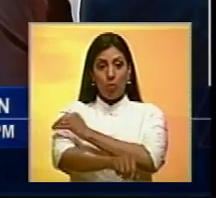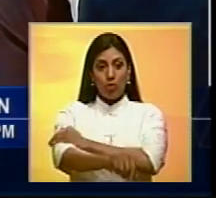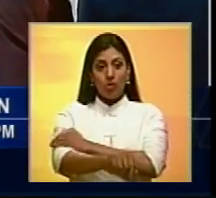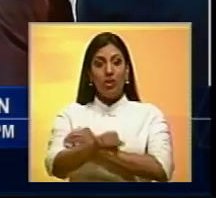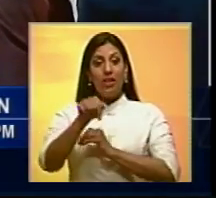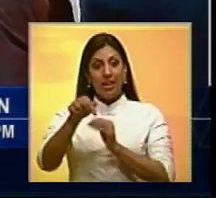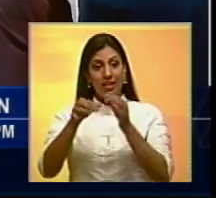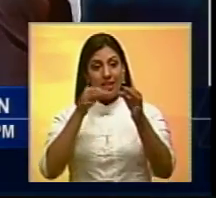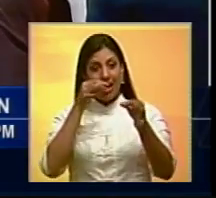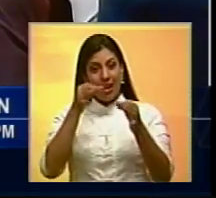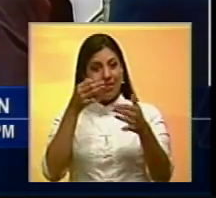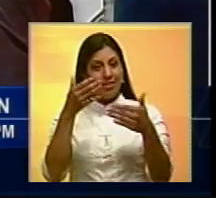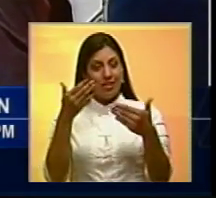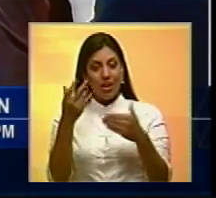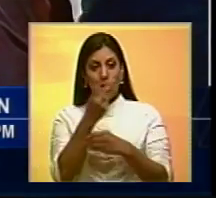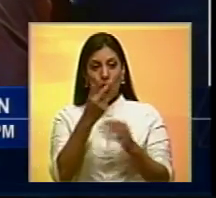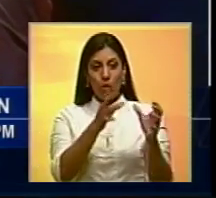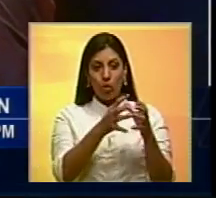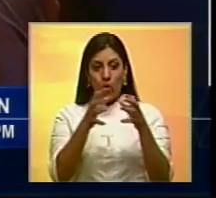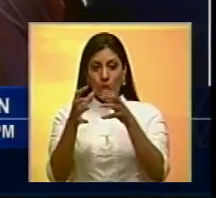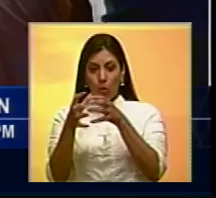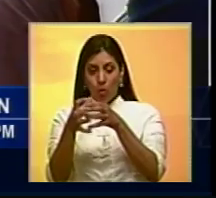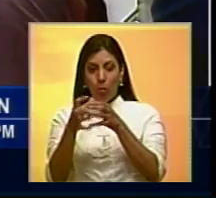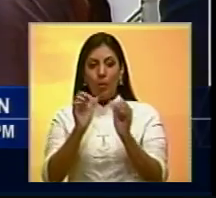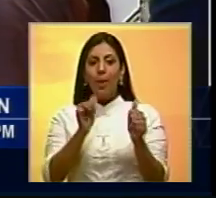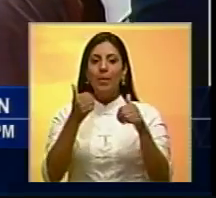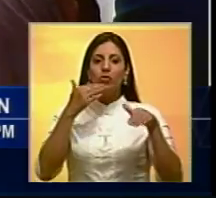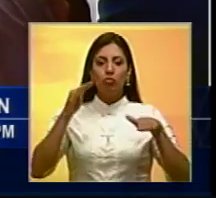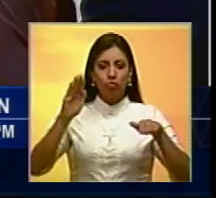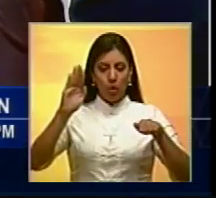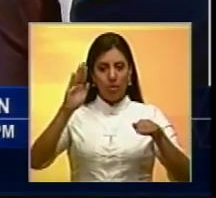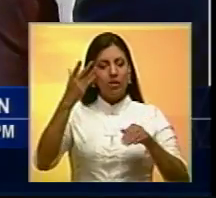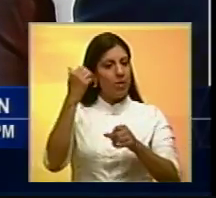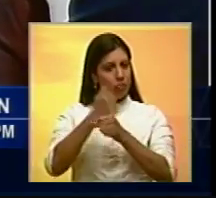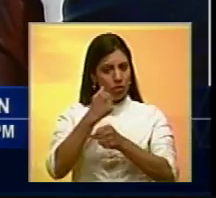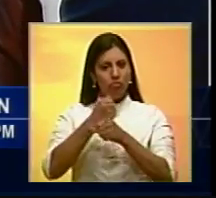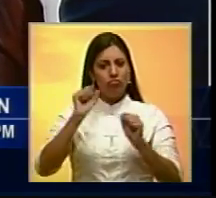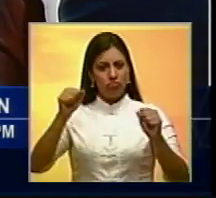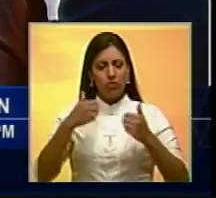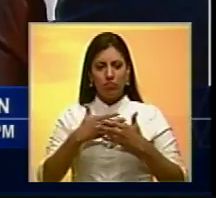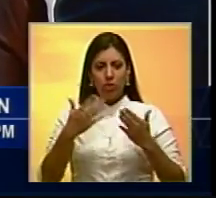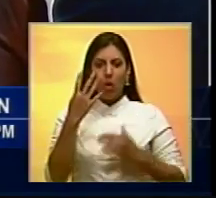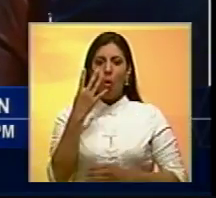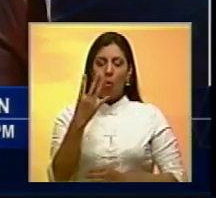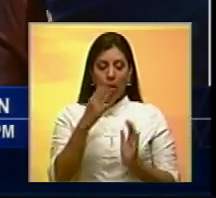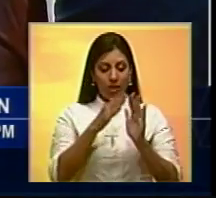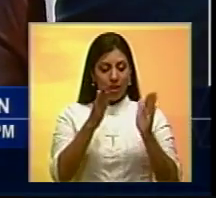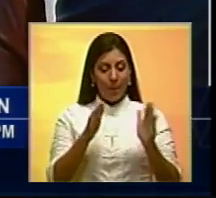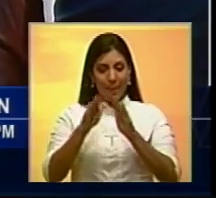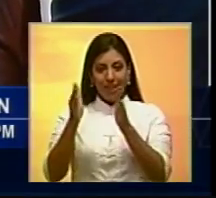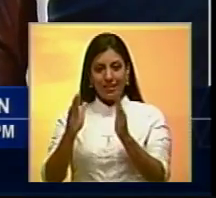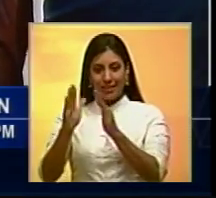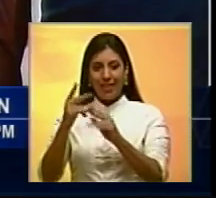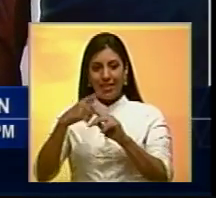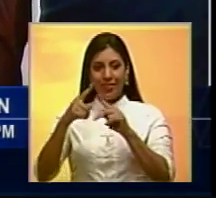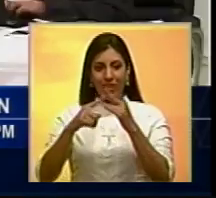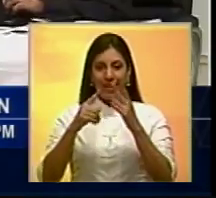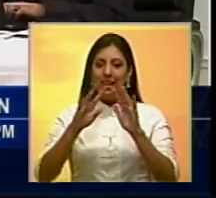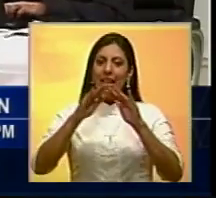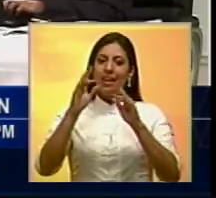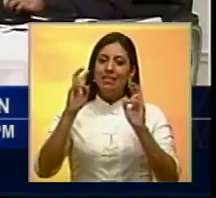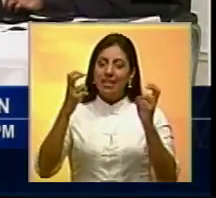En esa ocasión, ambas partes se comprometieron a trabajar en 4 mesas temáticas en las cuales